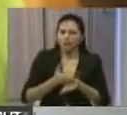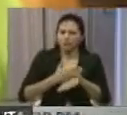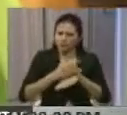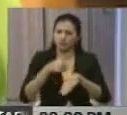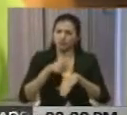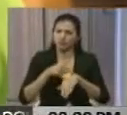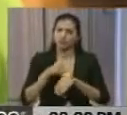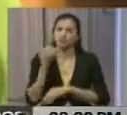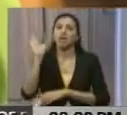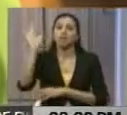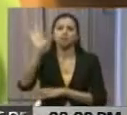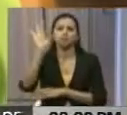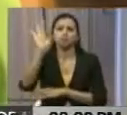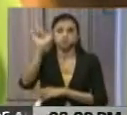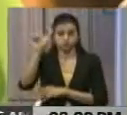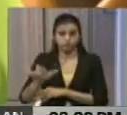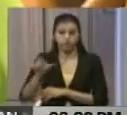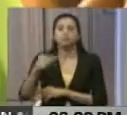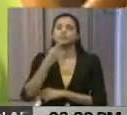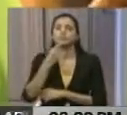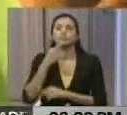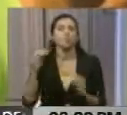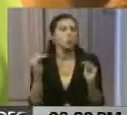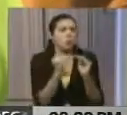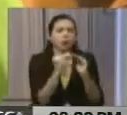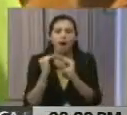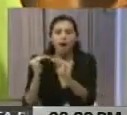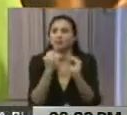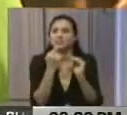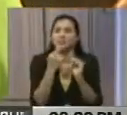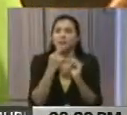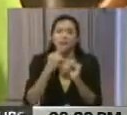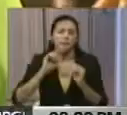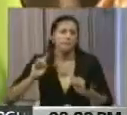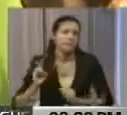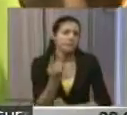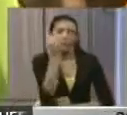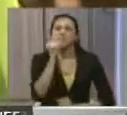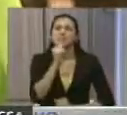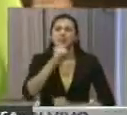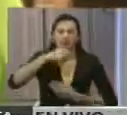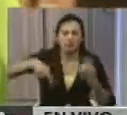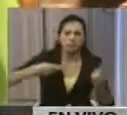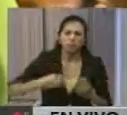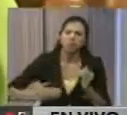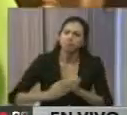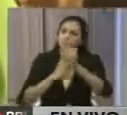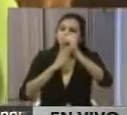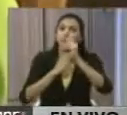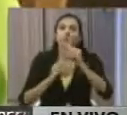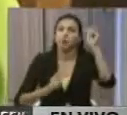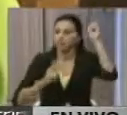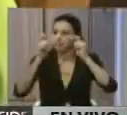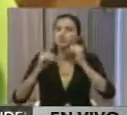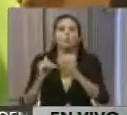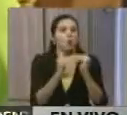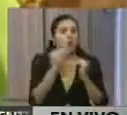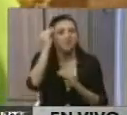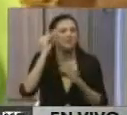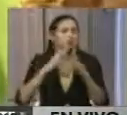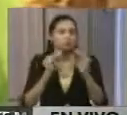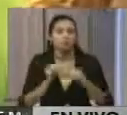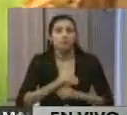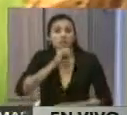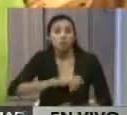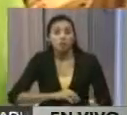ponentes coincidían que uno de los, o el más propulsor luchador de esta revolución en América Latina fue el comandante Chávez, y que la historia de la